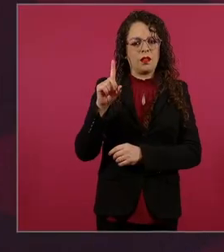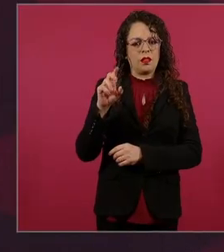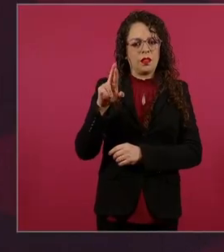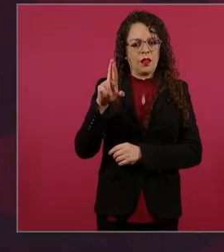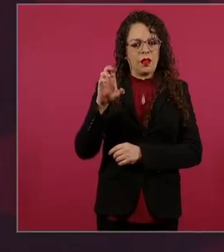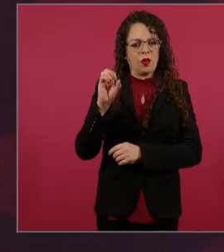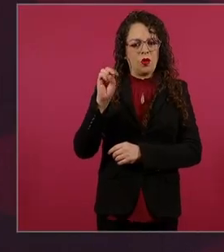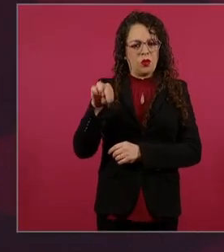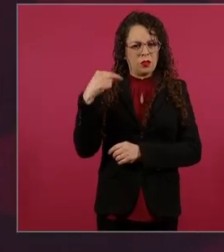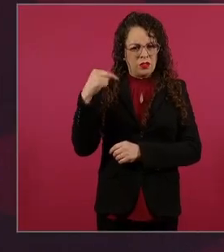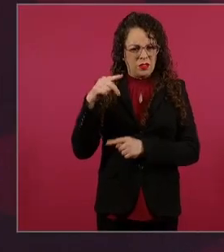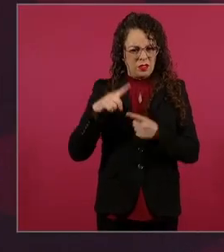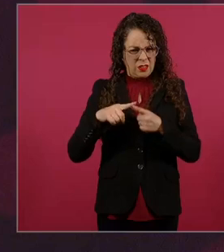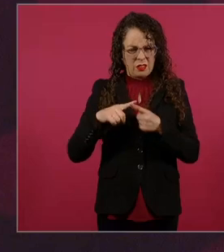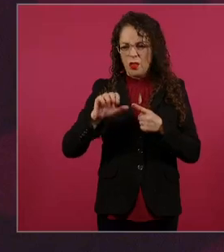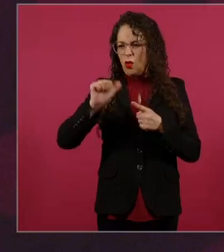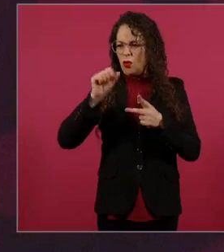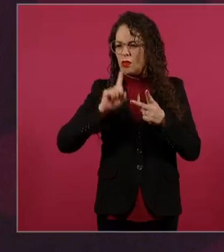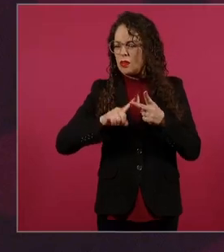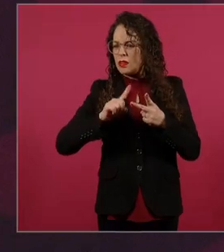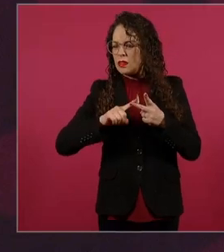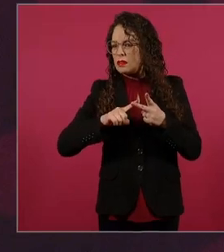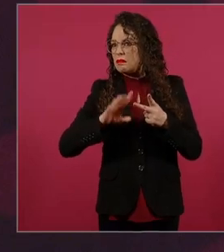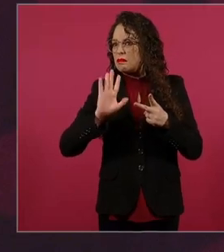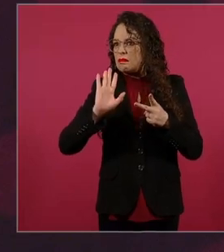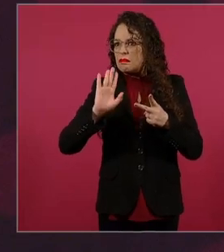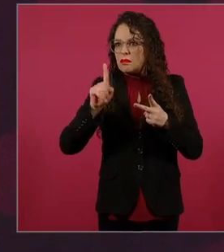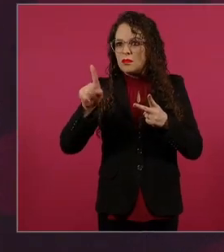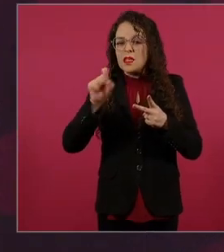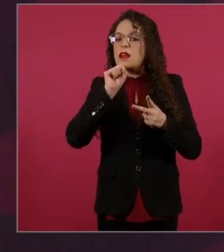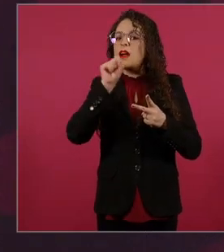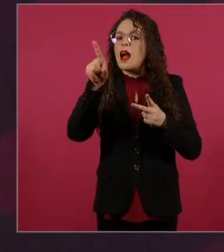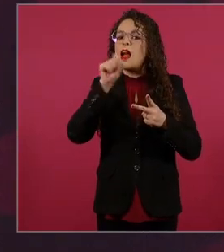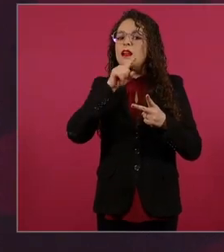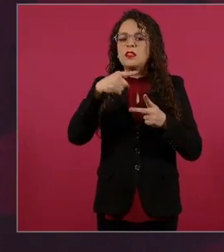y otro no recuerdo pero era un dirigente de Jalisco